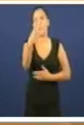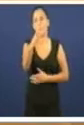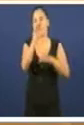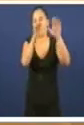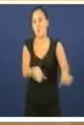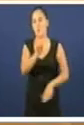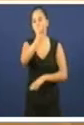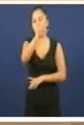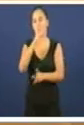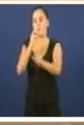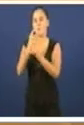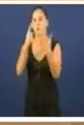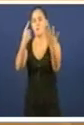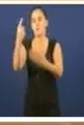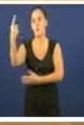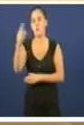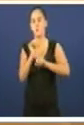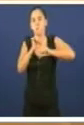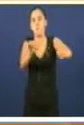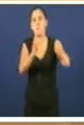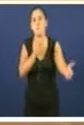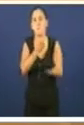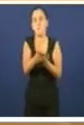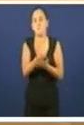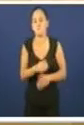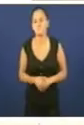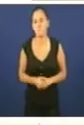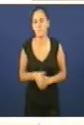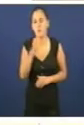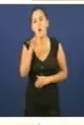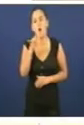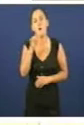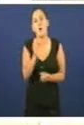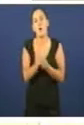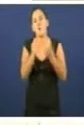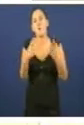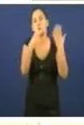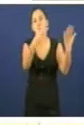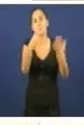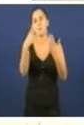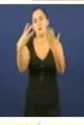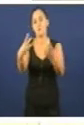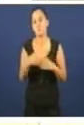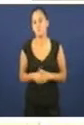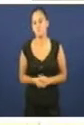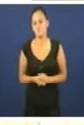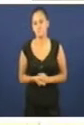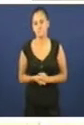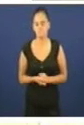votos en contra sesenta e un. Queda reseitada esta enmenda. votamos a número setenta e oito. votamos.